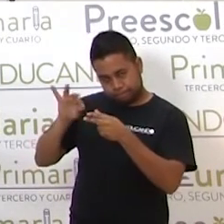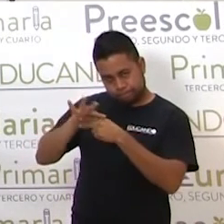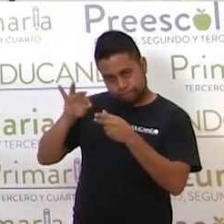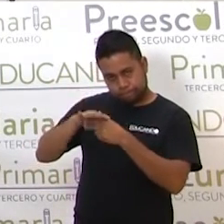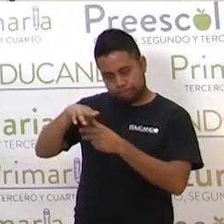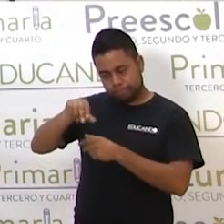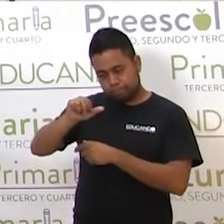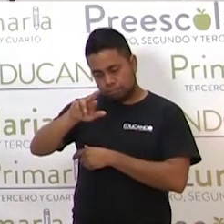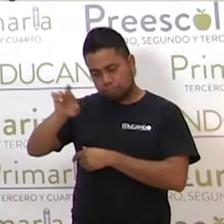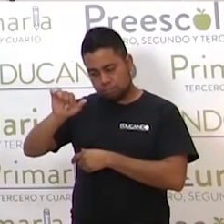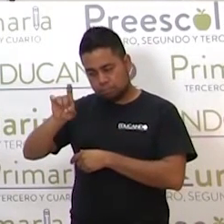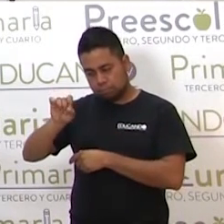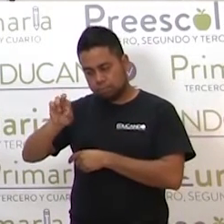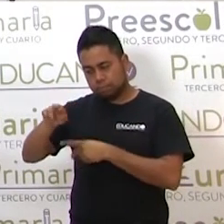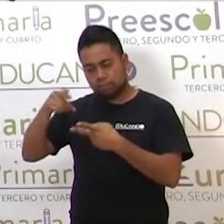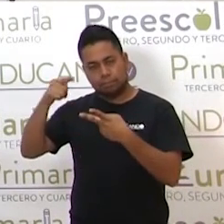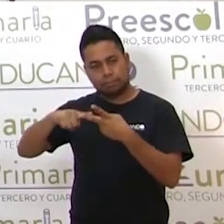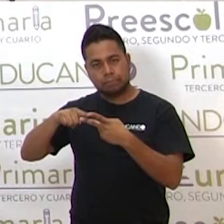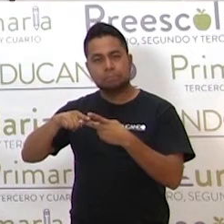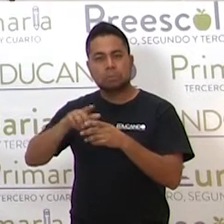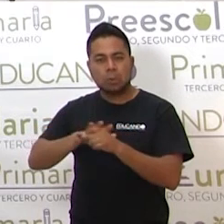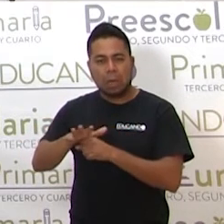Este otro tipo de narrador es el testigo.